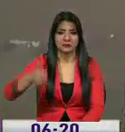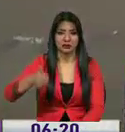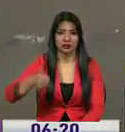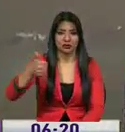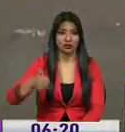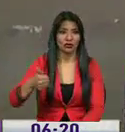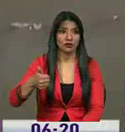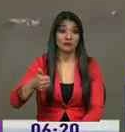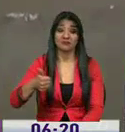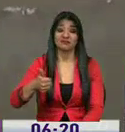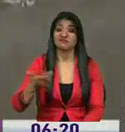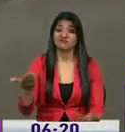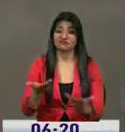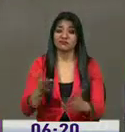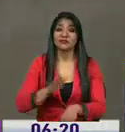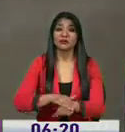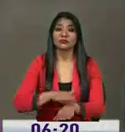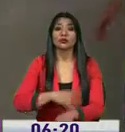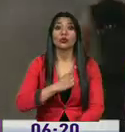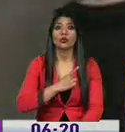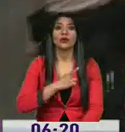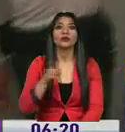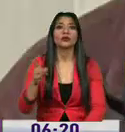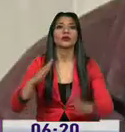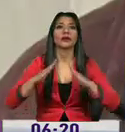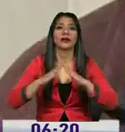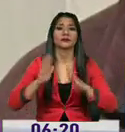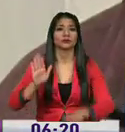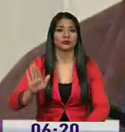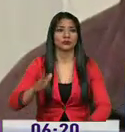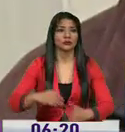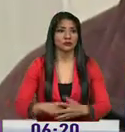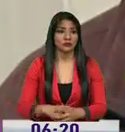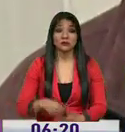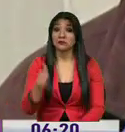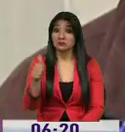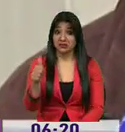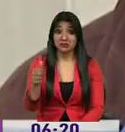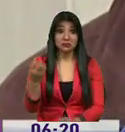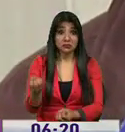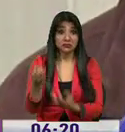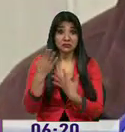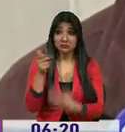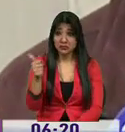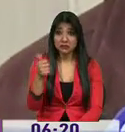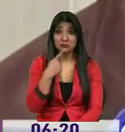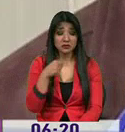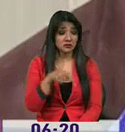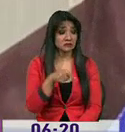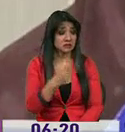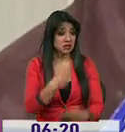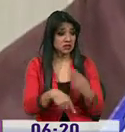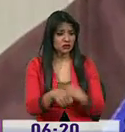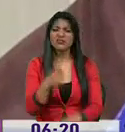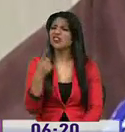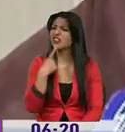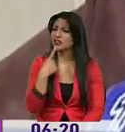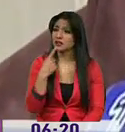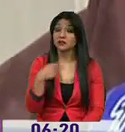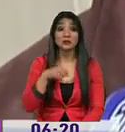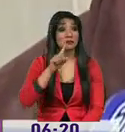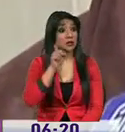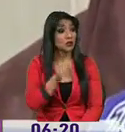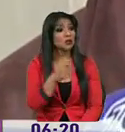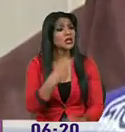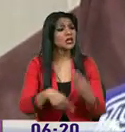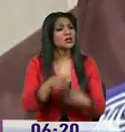habría sido perpetrada por el dueño de la casa en donde viven. Por la boca de mí se supo que era el papá, ¿no? ¿Qué dijo él? Porque le preguntamos a mi hija